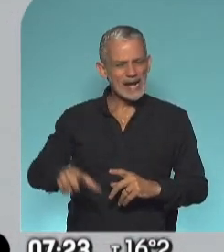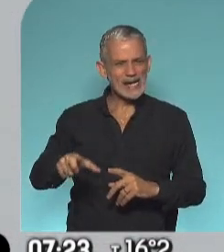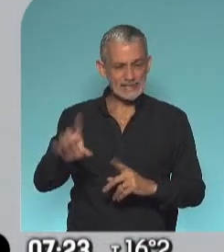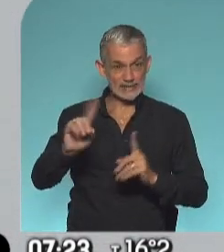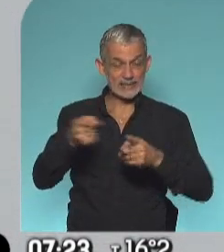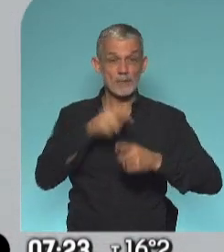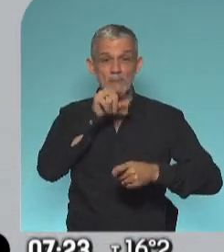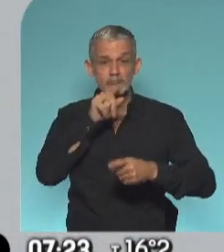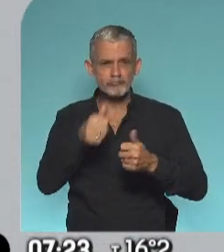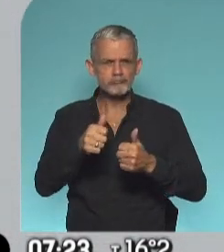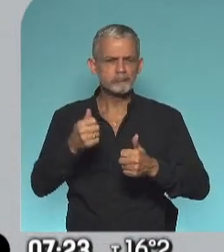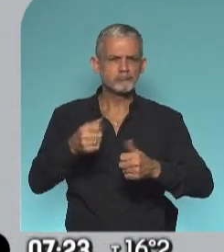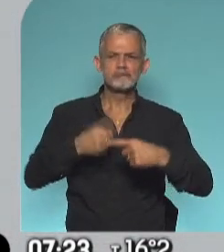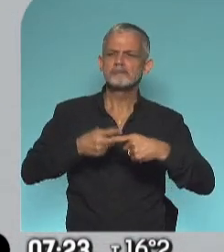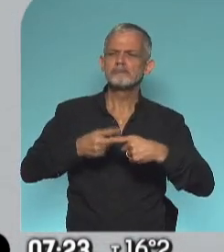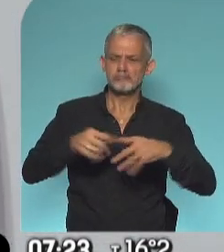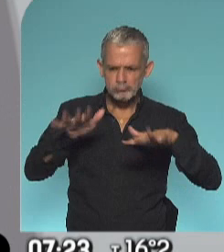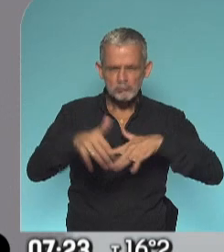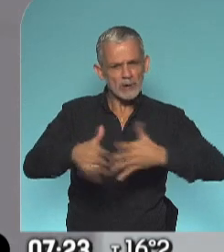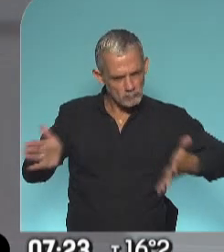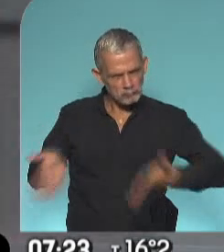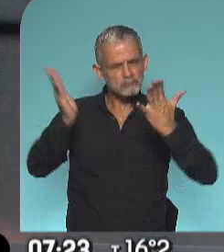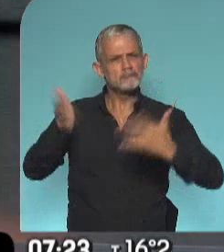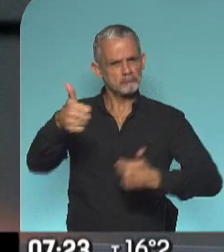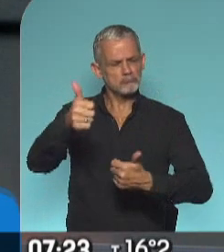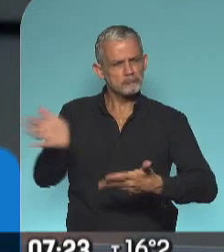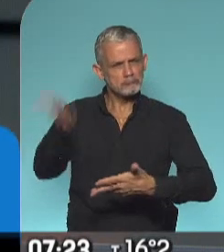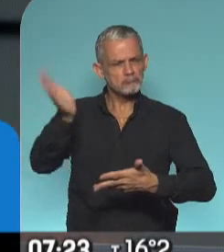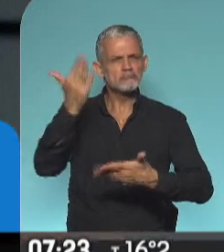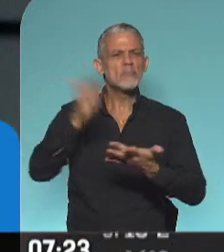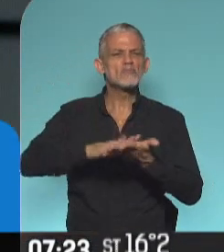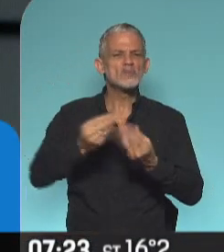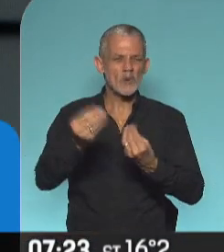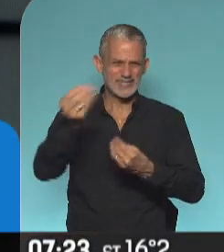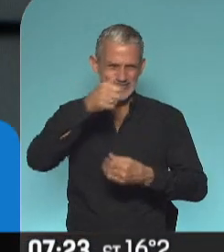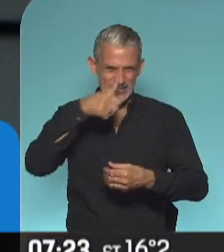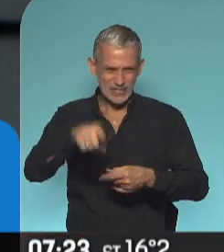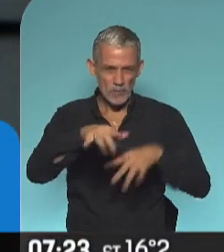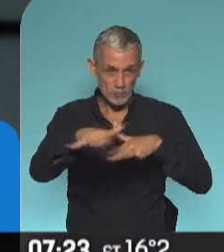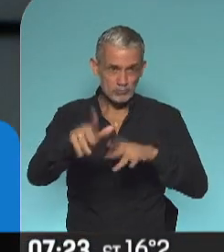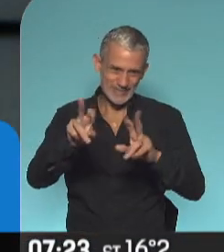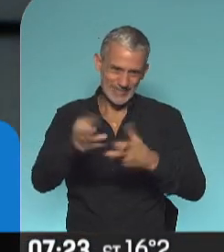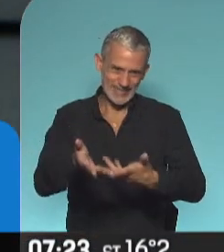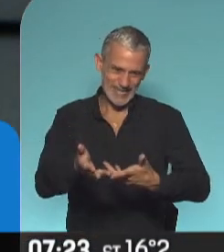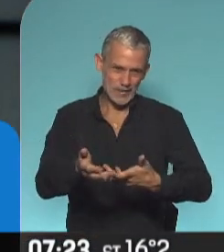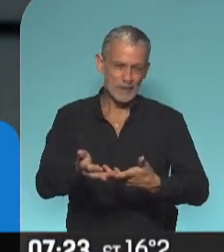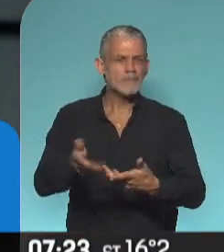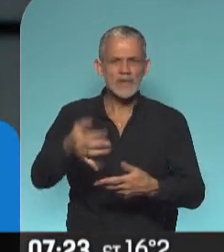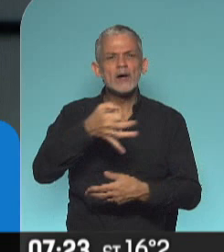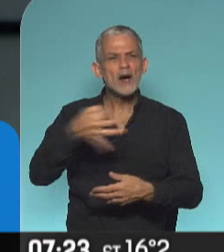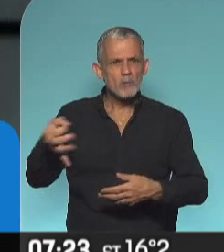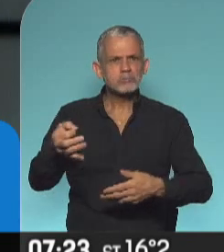además celebra las manifestaciones que hubo a propósito de este tema, que es cierto, es